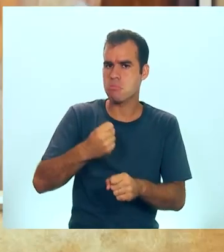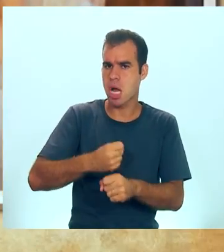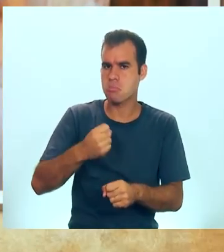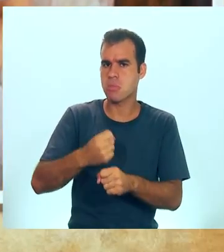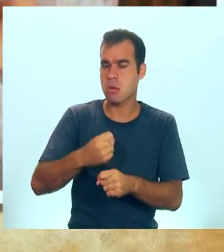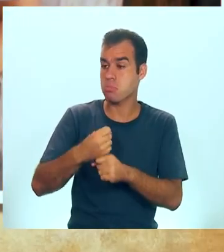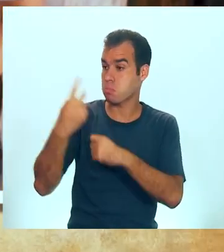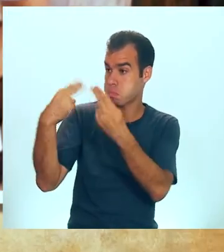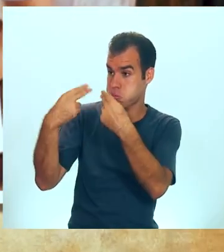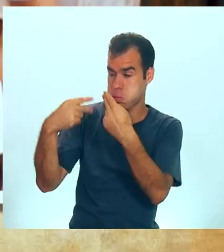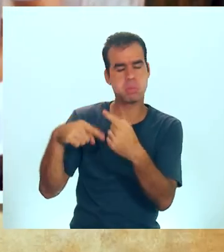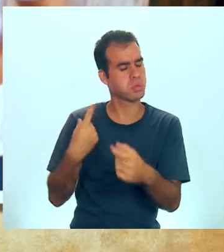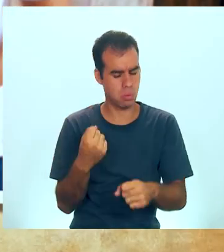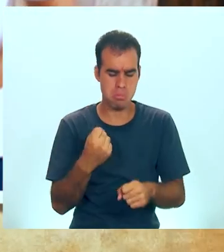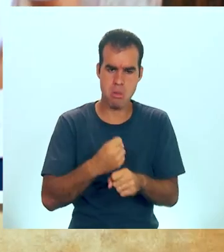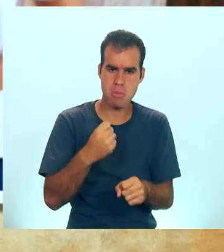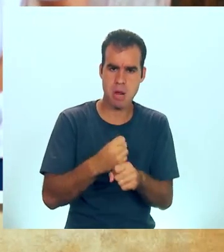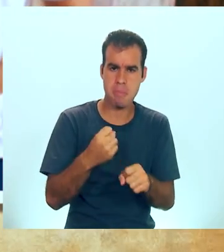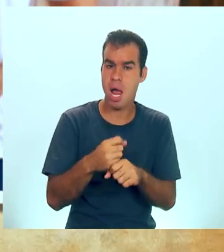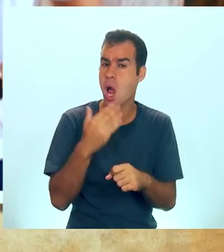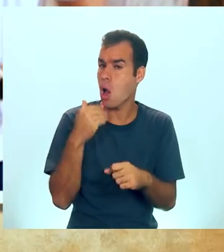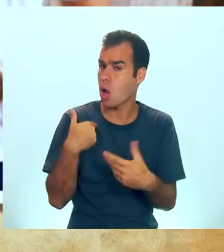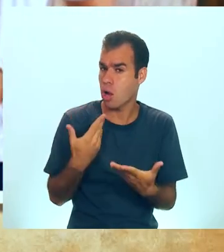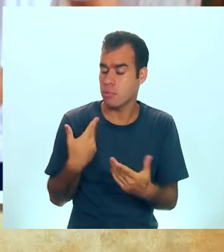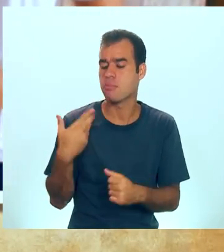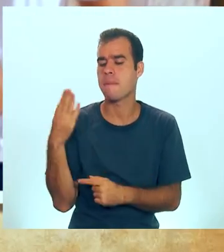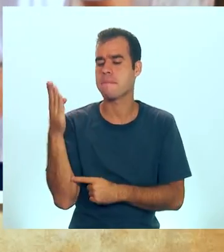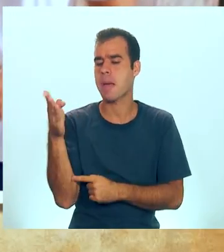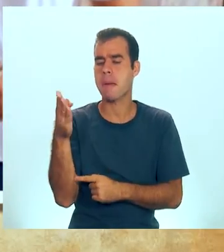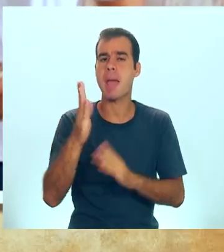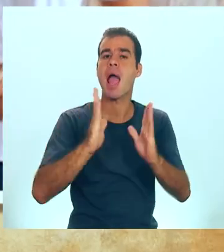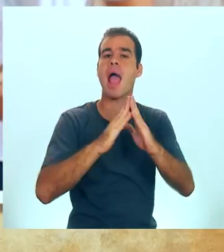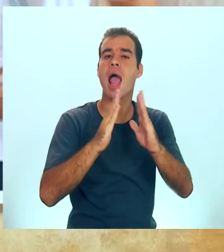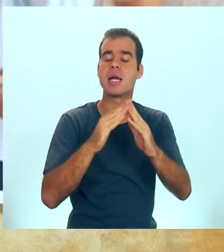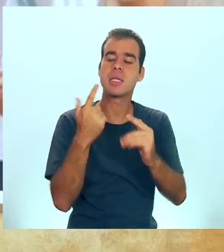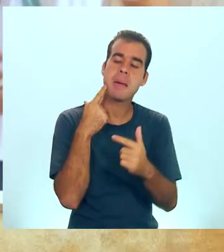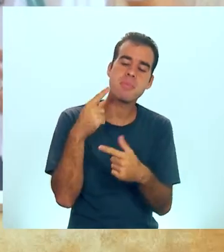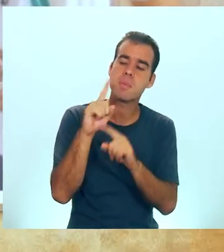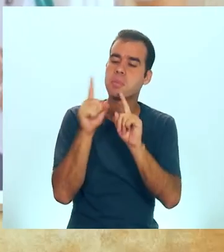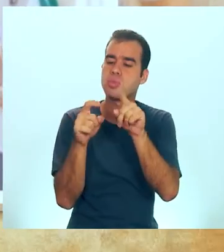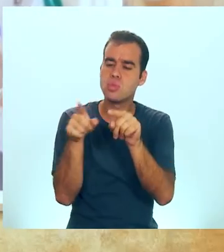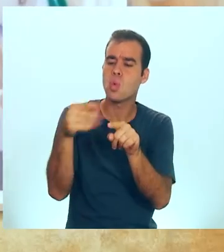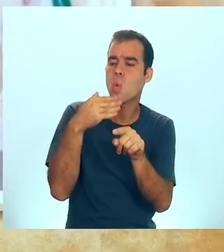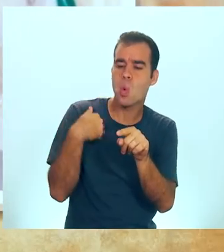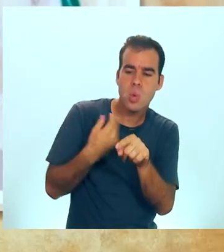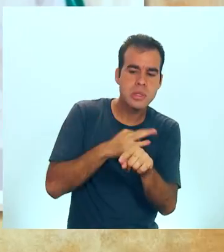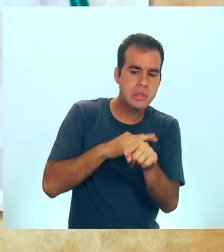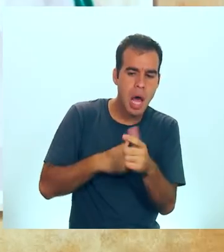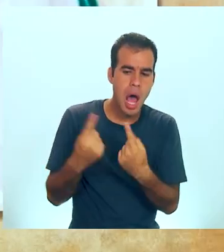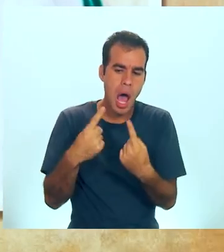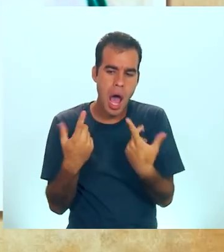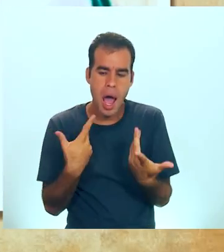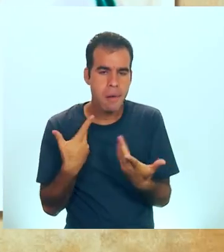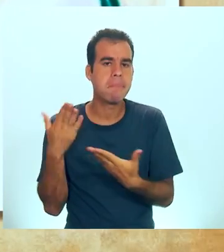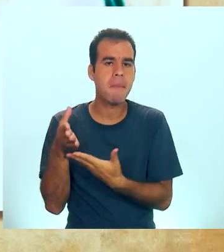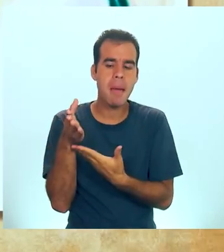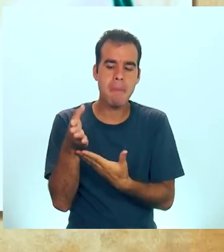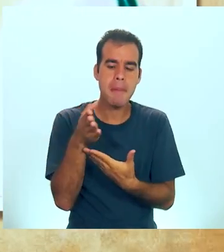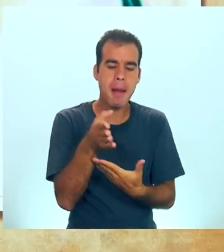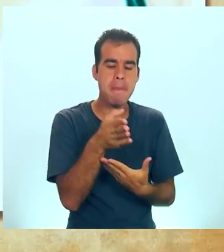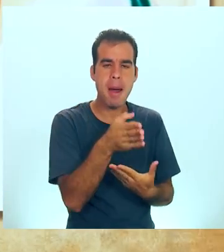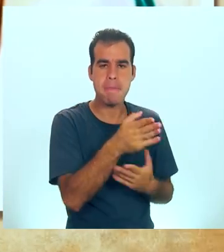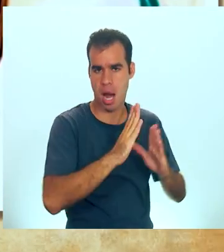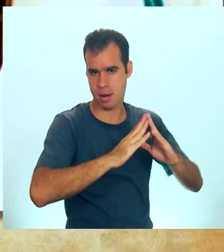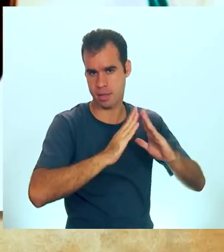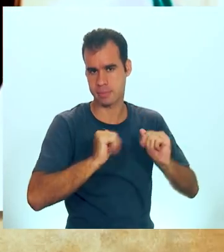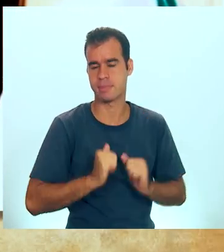esta labor a través de las pesquisas activas, que considero que como base de la atención primaria es un